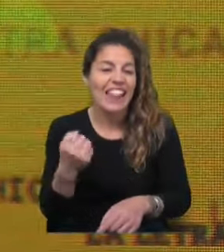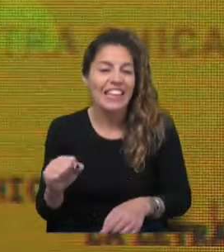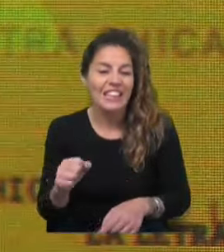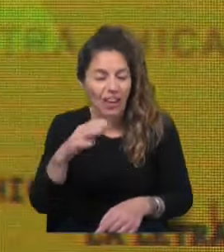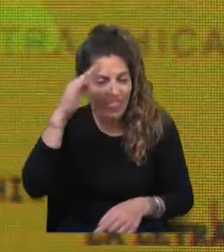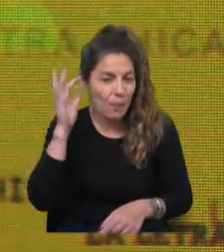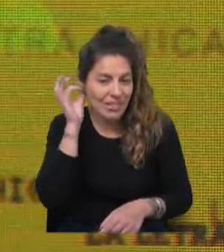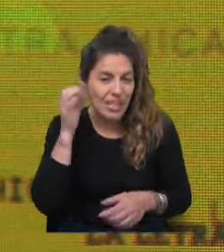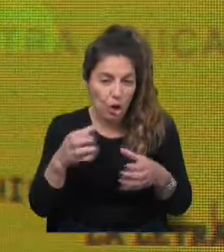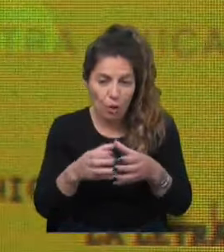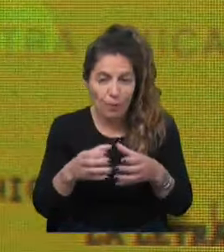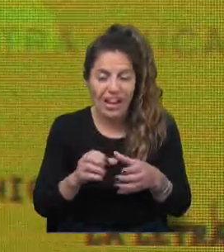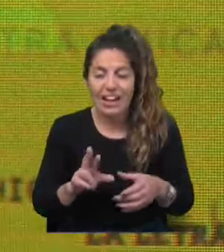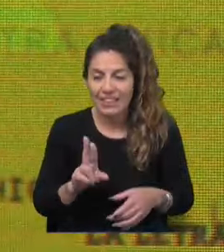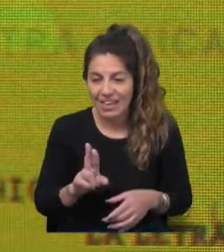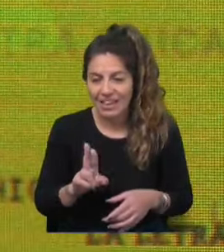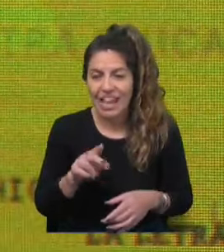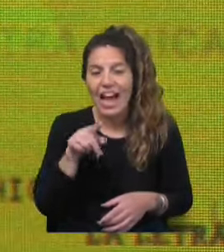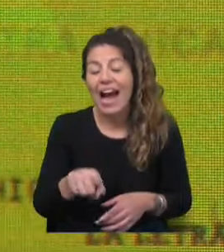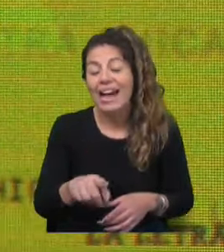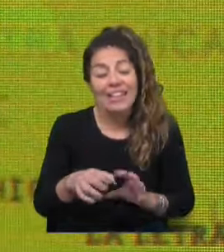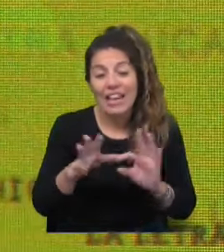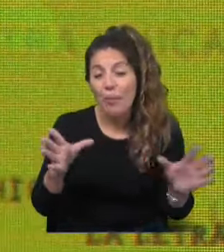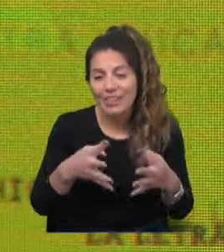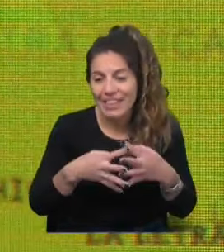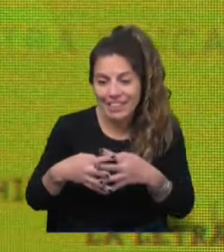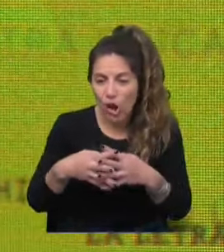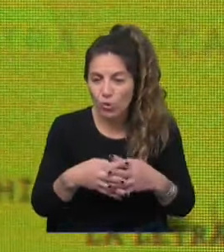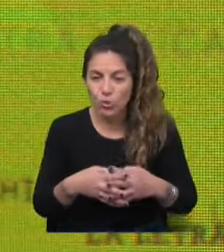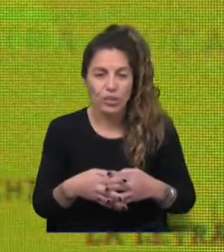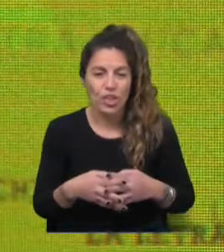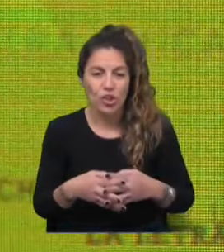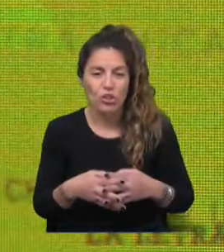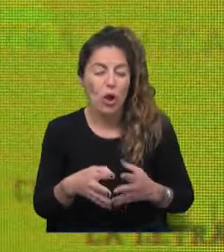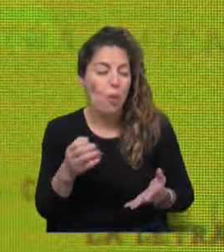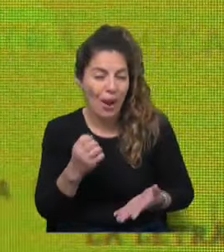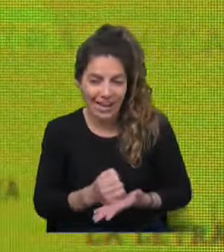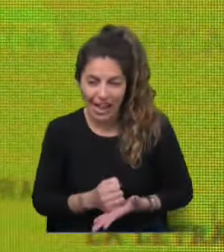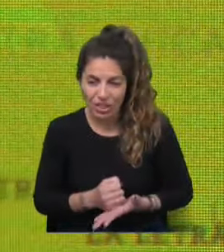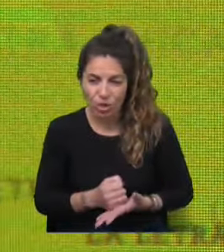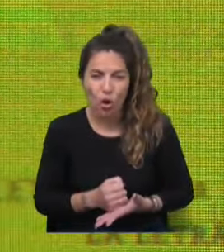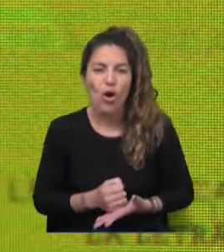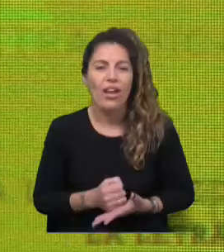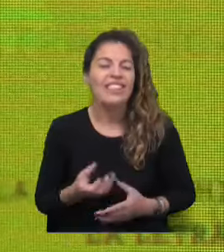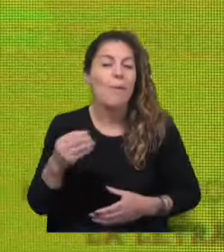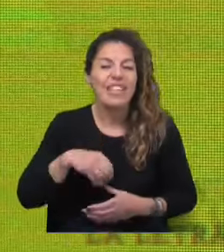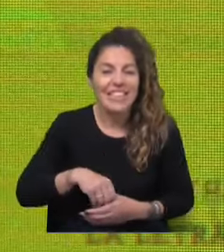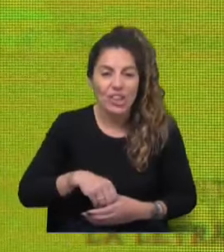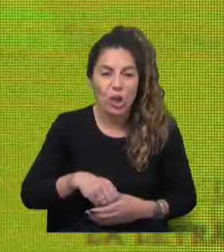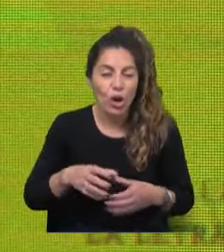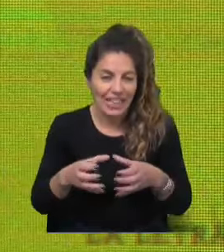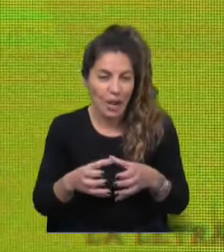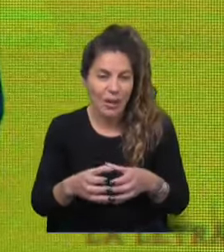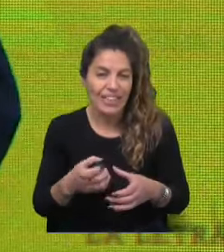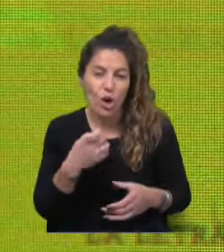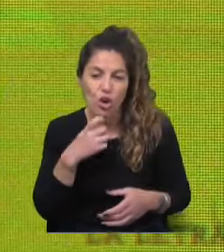clan Cartes, digamos. Y ahí claramente Estados Unidos está como marcando, se está de alguna manera metiendo a la interna del Partido Colorado,